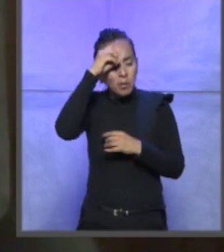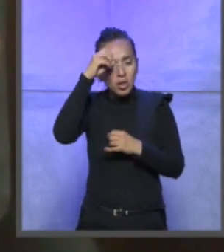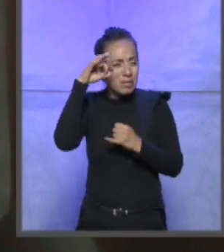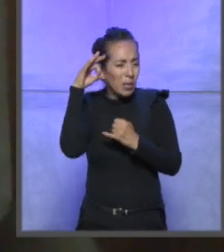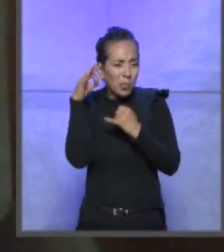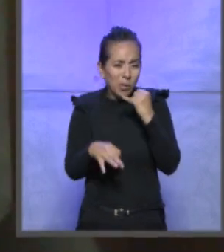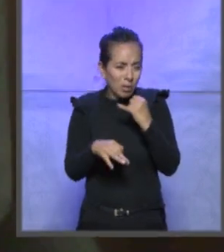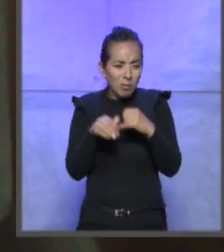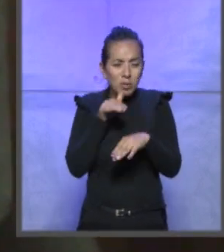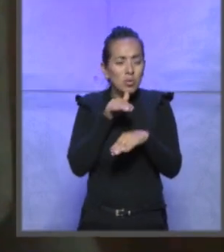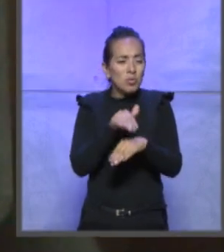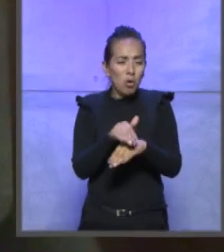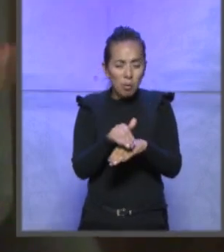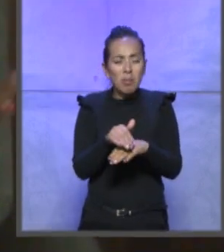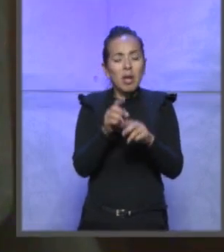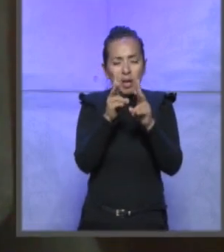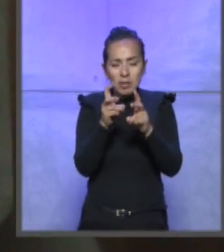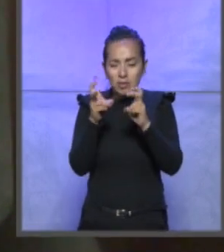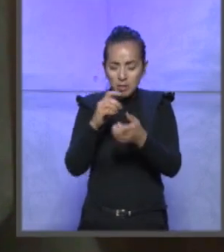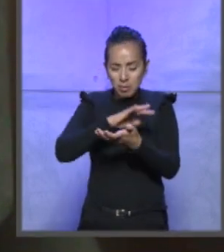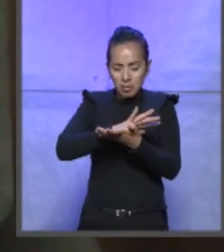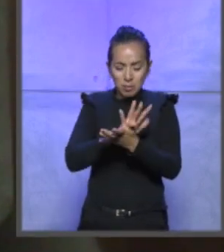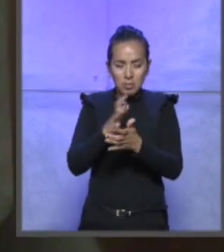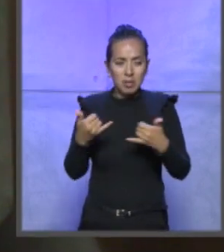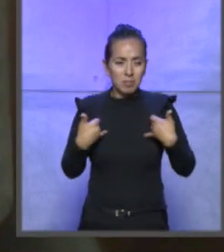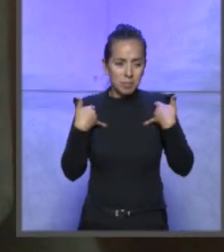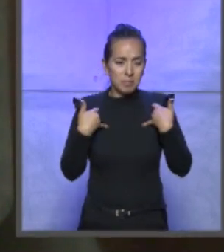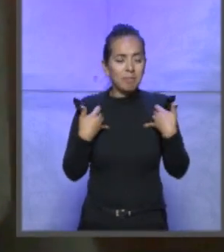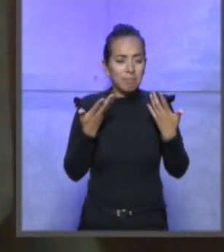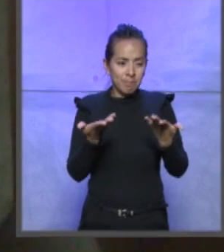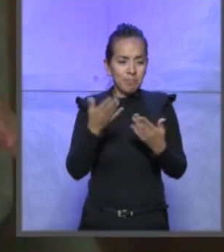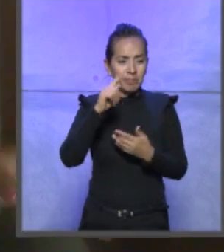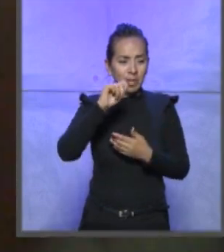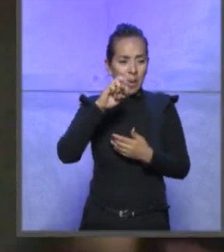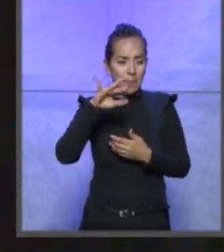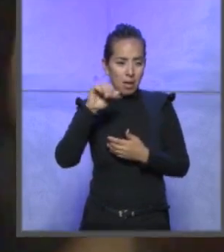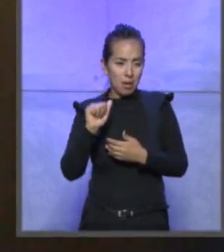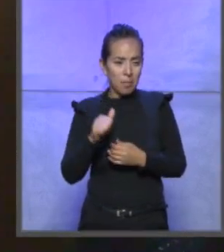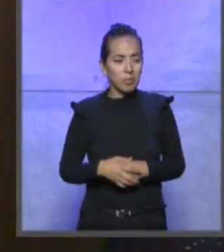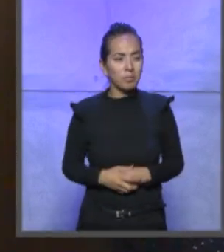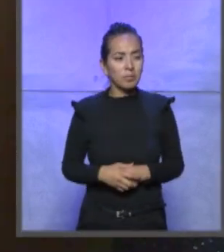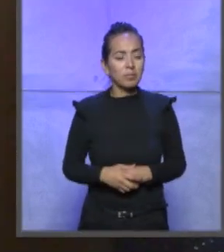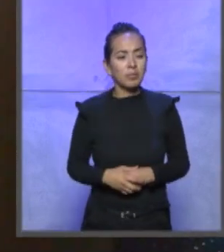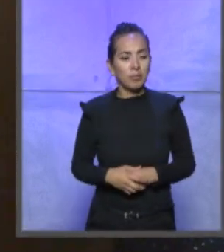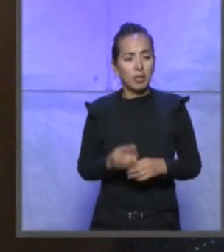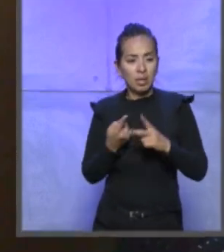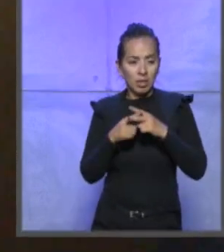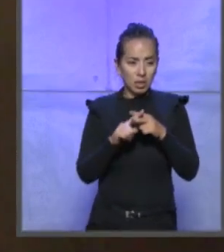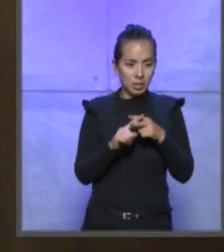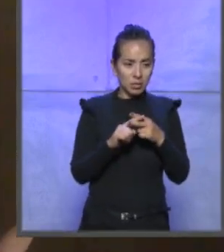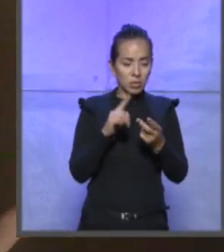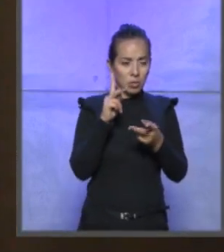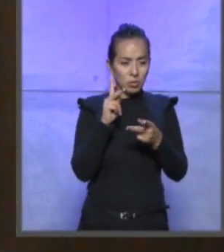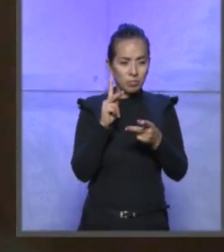la conclusión respecto a este escuchatorio sobre discriminación hacia la juventud. Tamara, adelante. Muchas gracias.